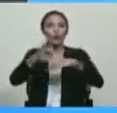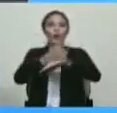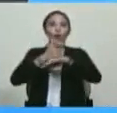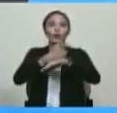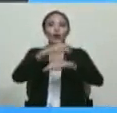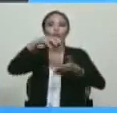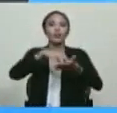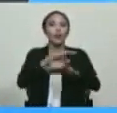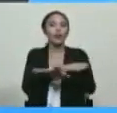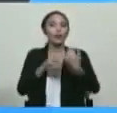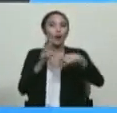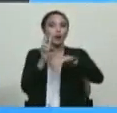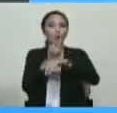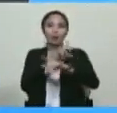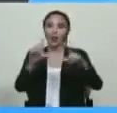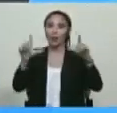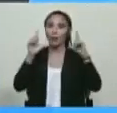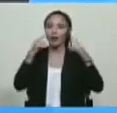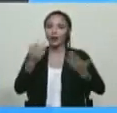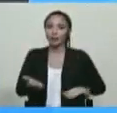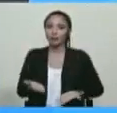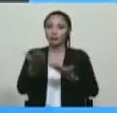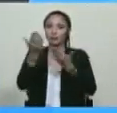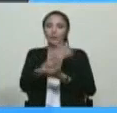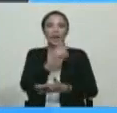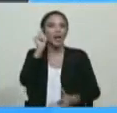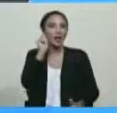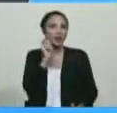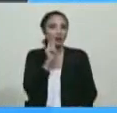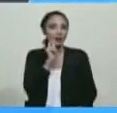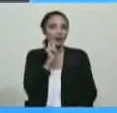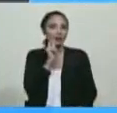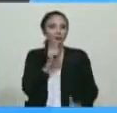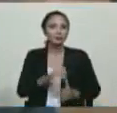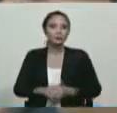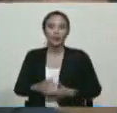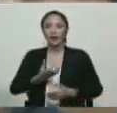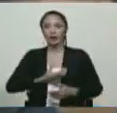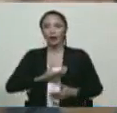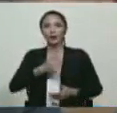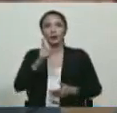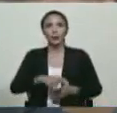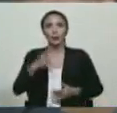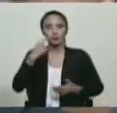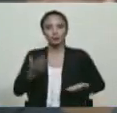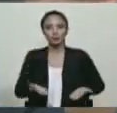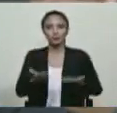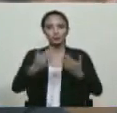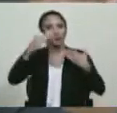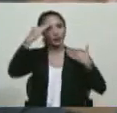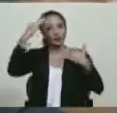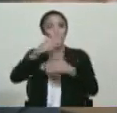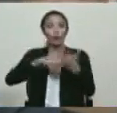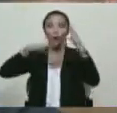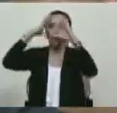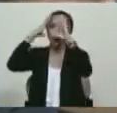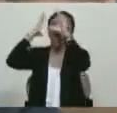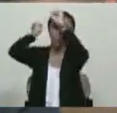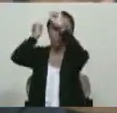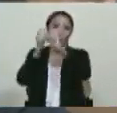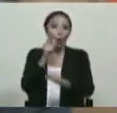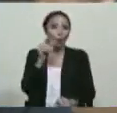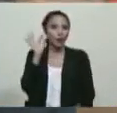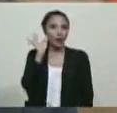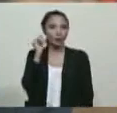estado Vargas, polo turístico de Venezuela. Damos un saludo a todos los embajadores,